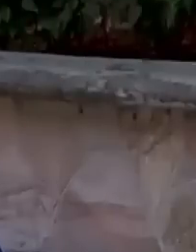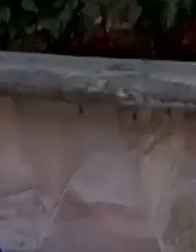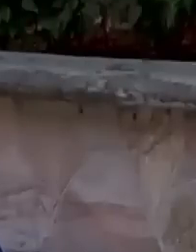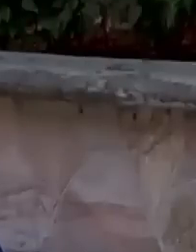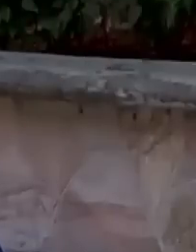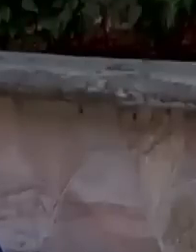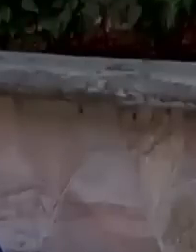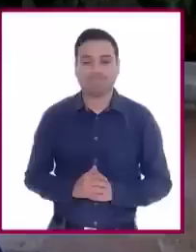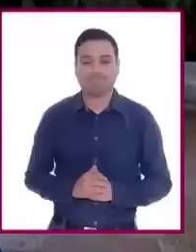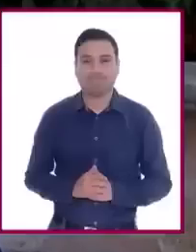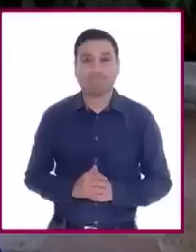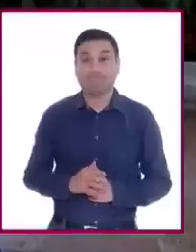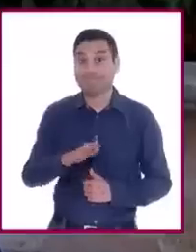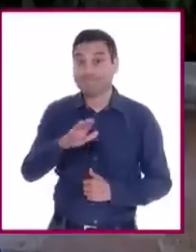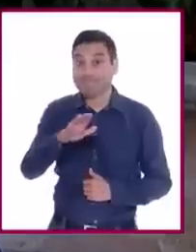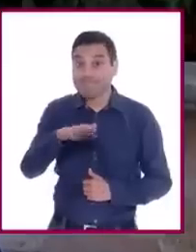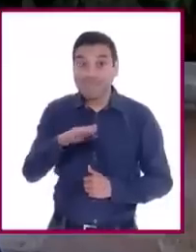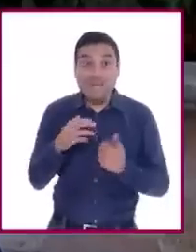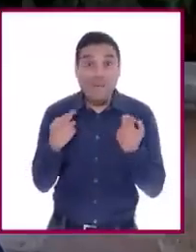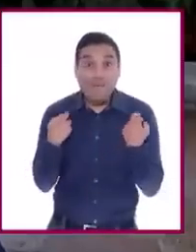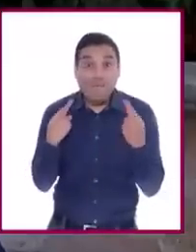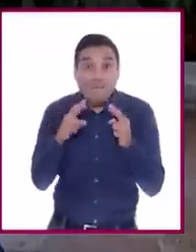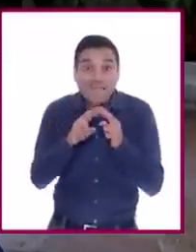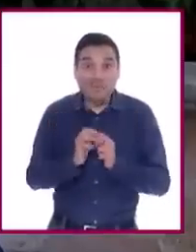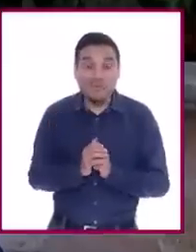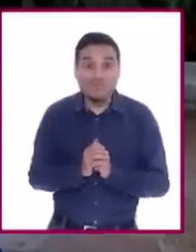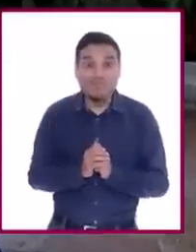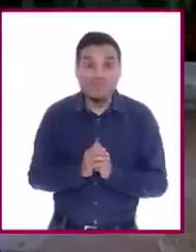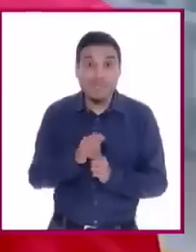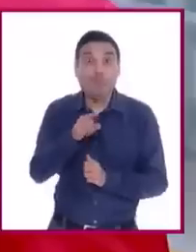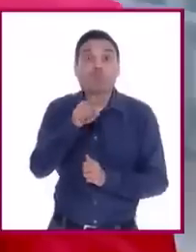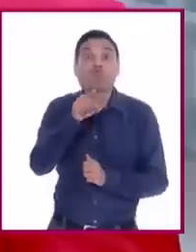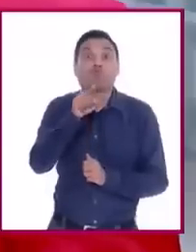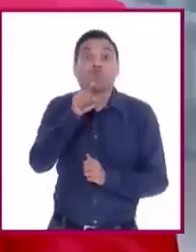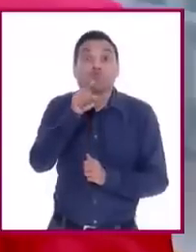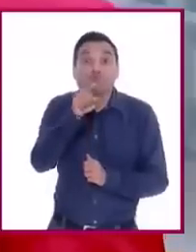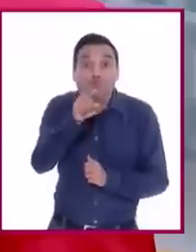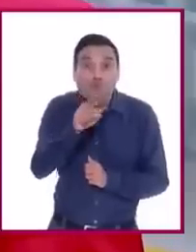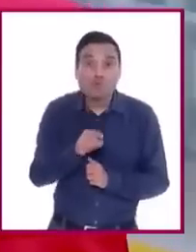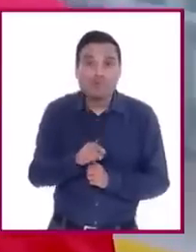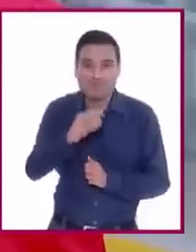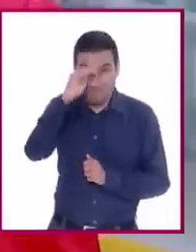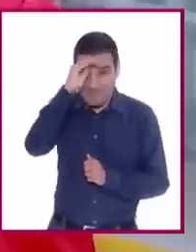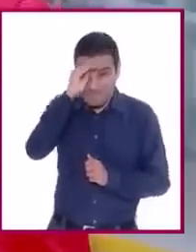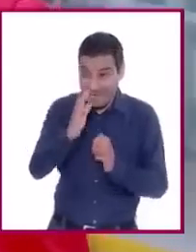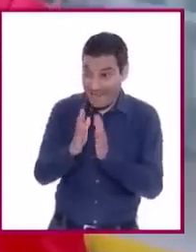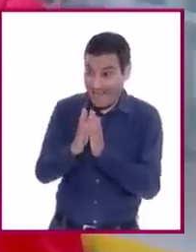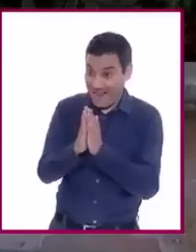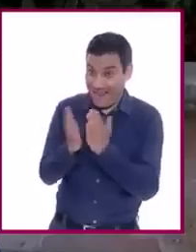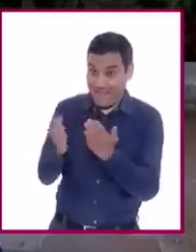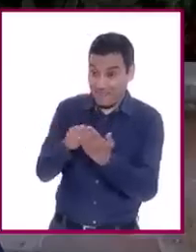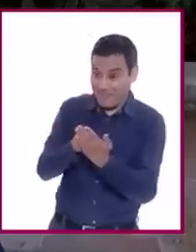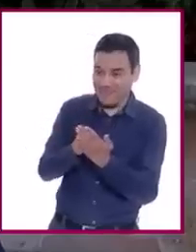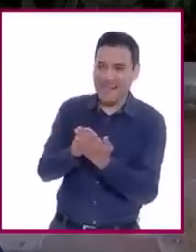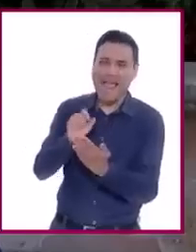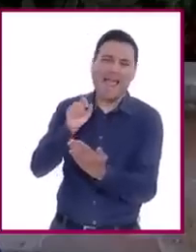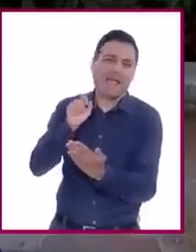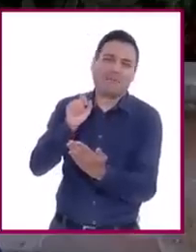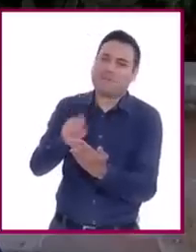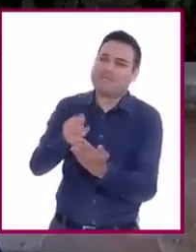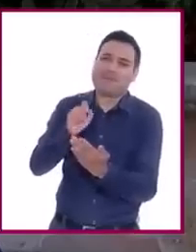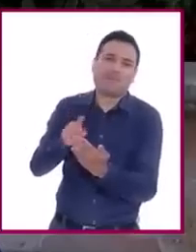maestras Y maestros también yo los invito a romper el paradigma de que esto es lo mismo de siempre hoy